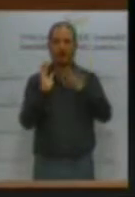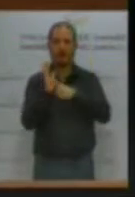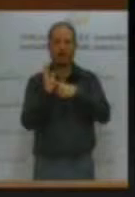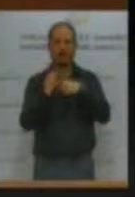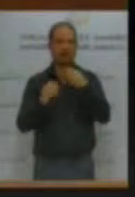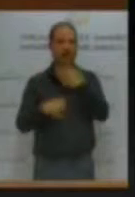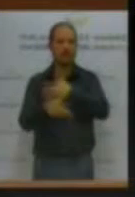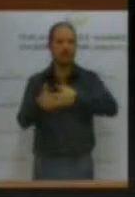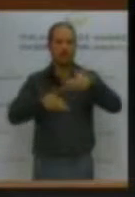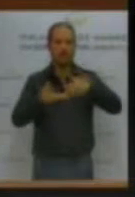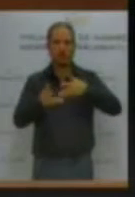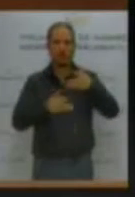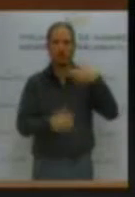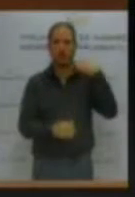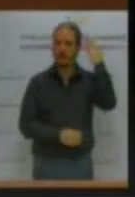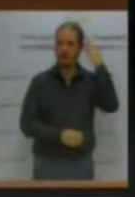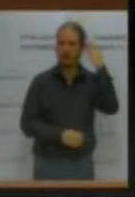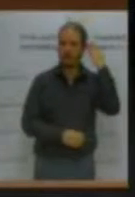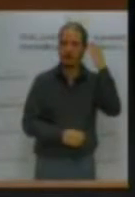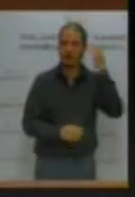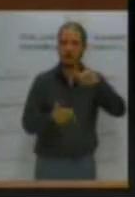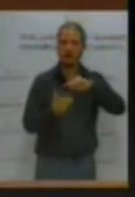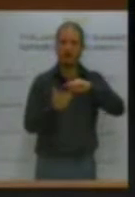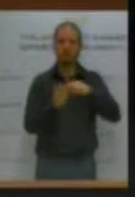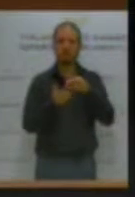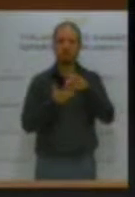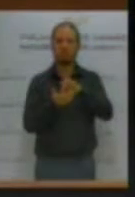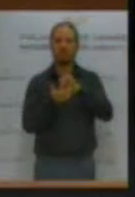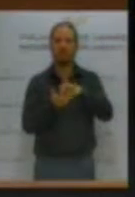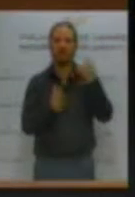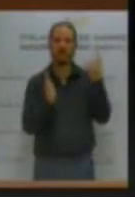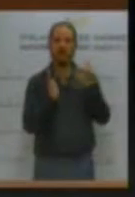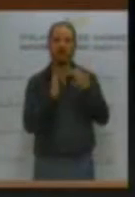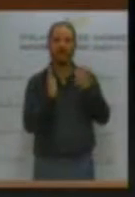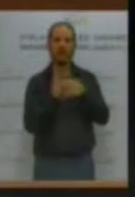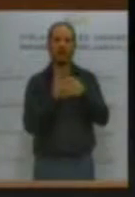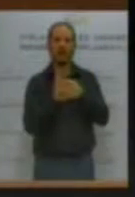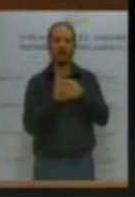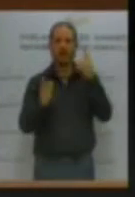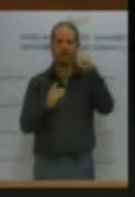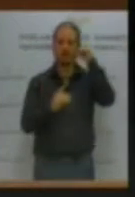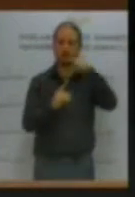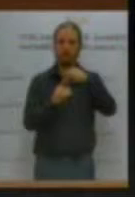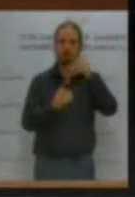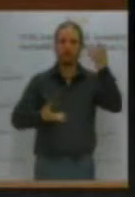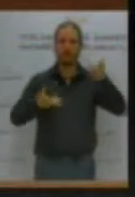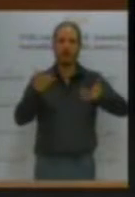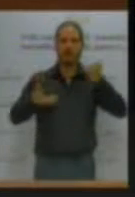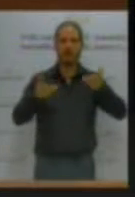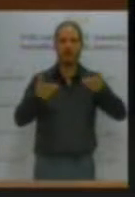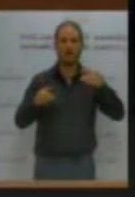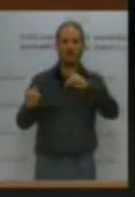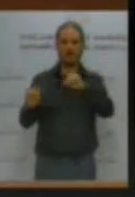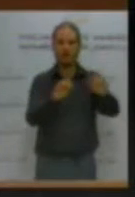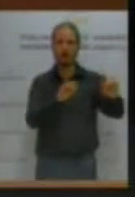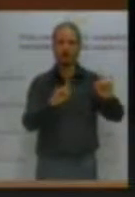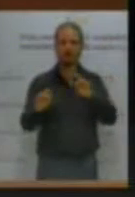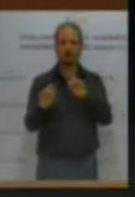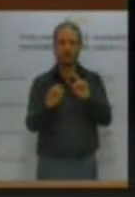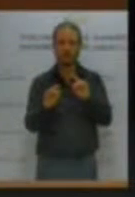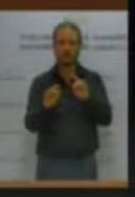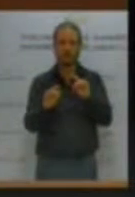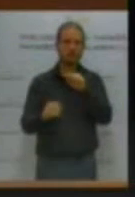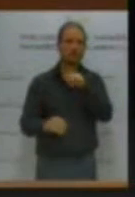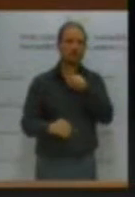servicio de suficiente calidad con el objetivo de alcanzar un equilibrio territorial. Para ello se debe de aplicar los